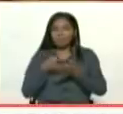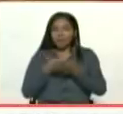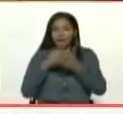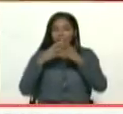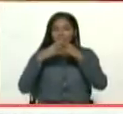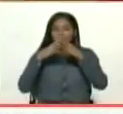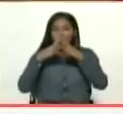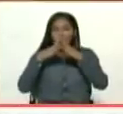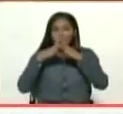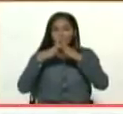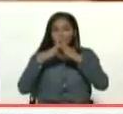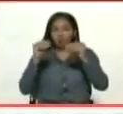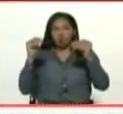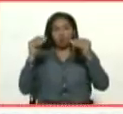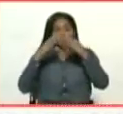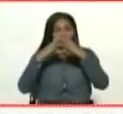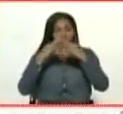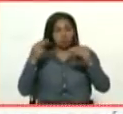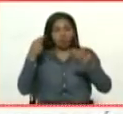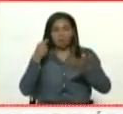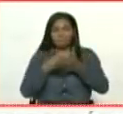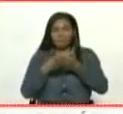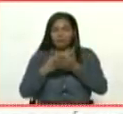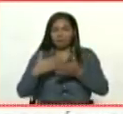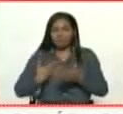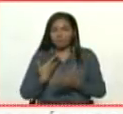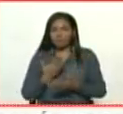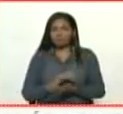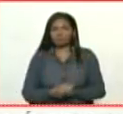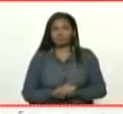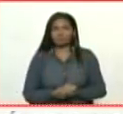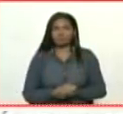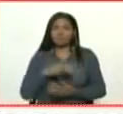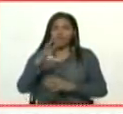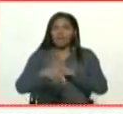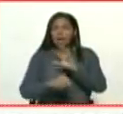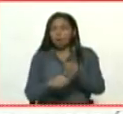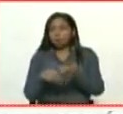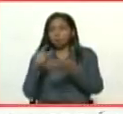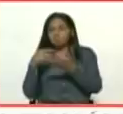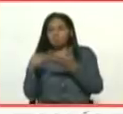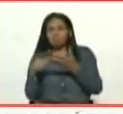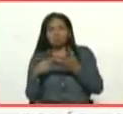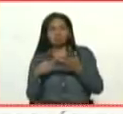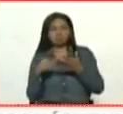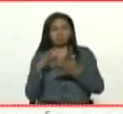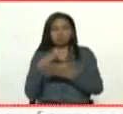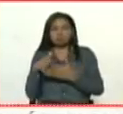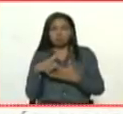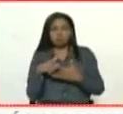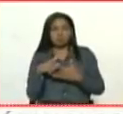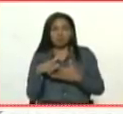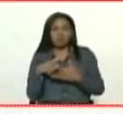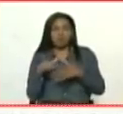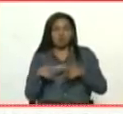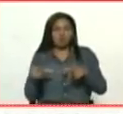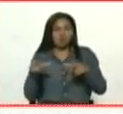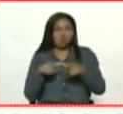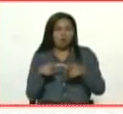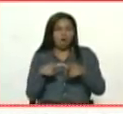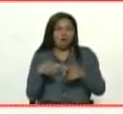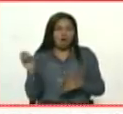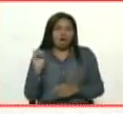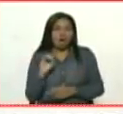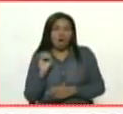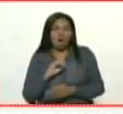todo, todo, desde la compra de cualquier bien en una bodega, desde